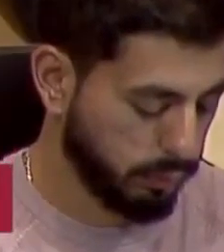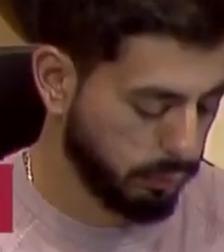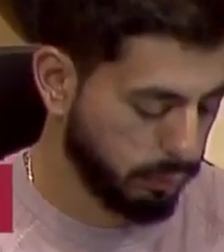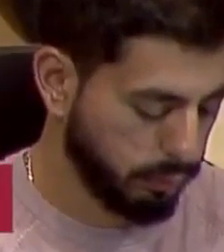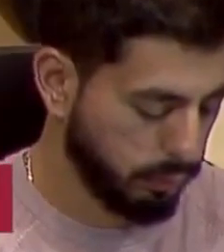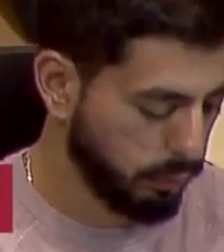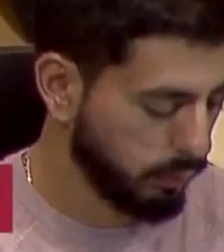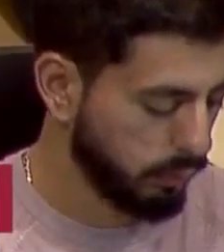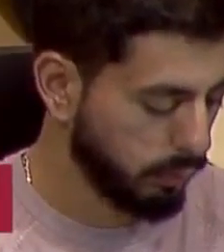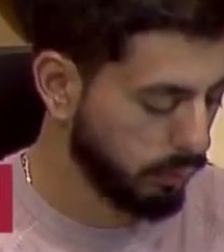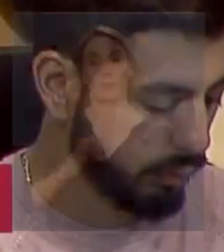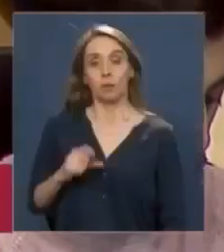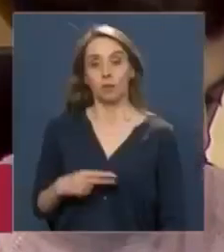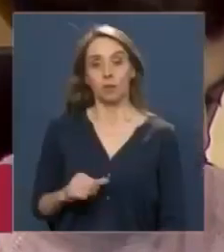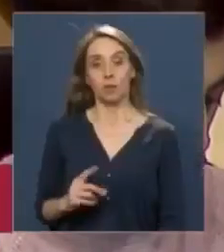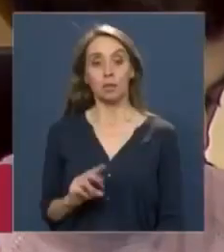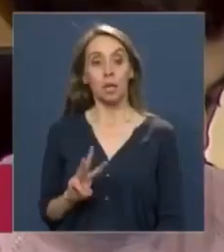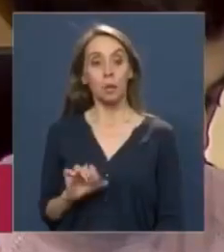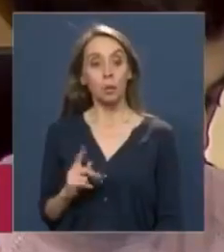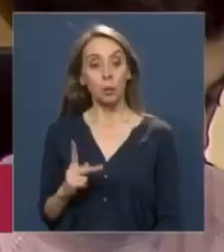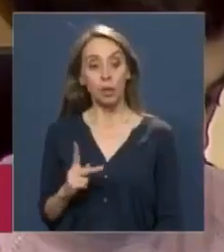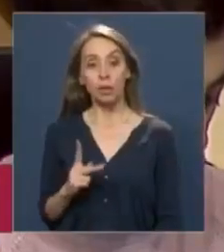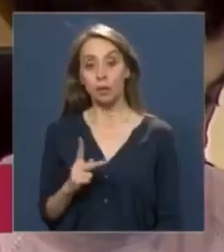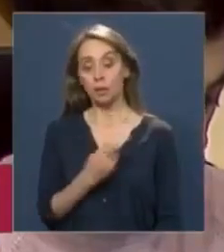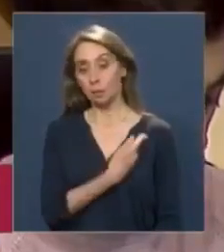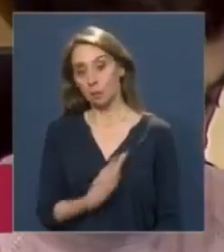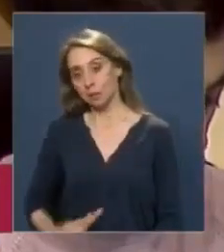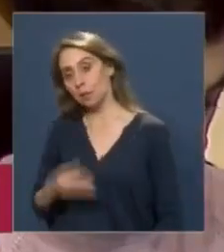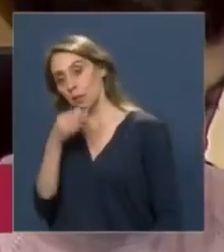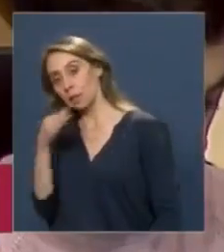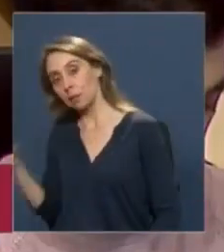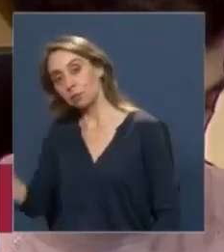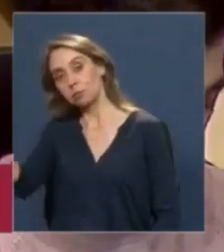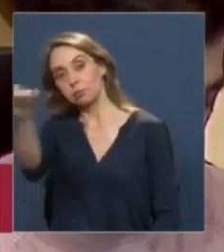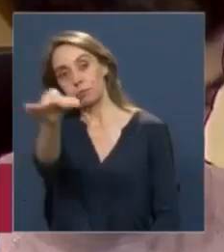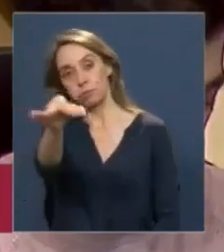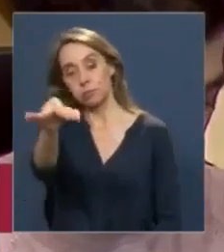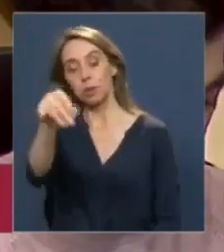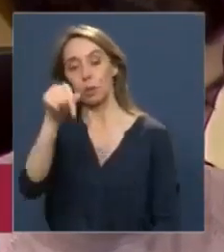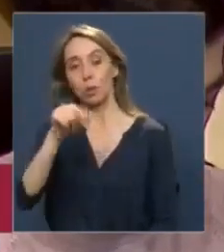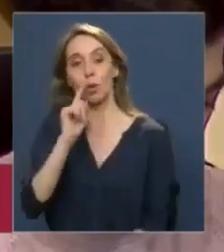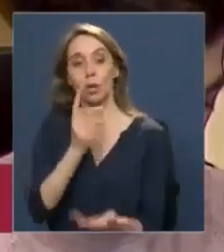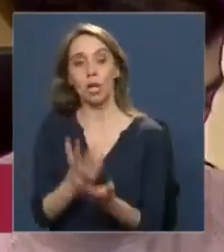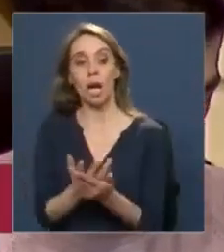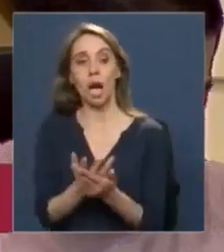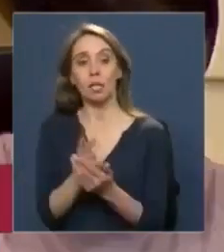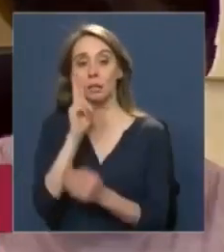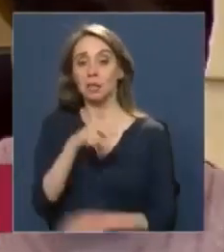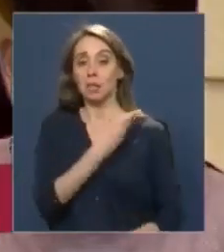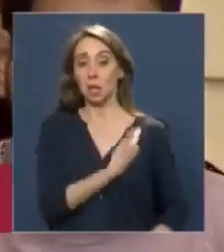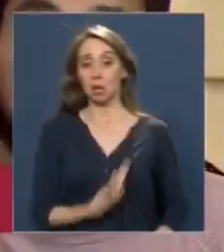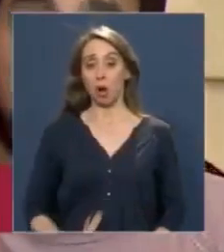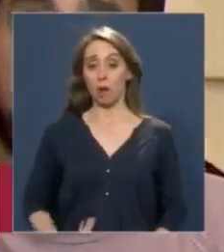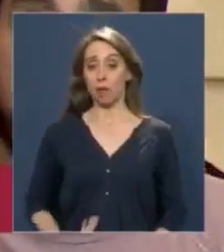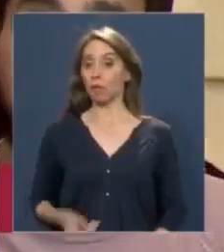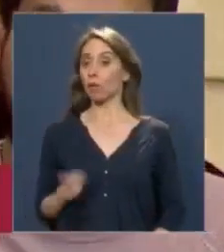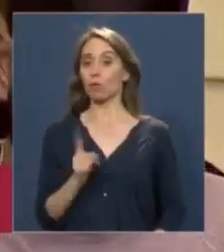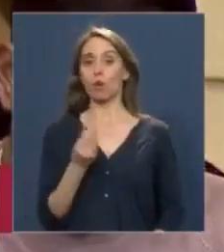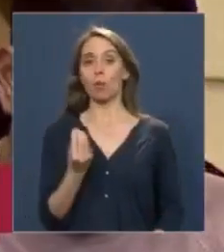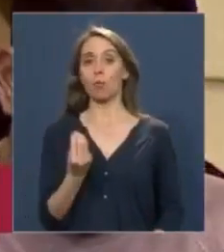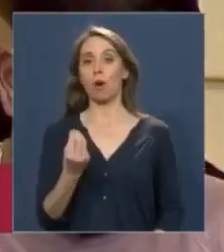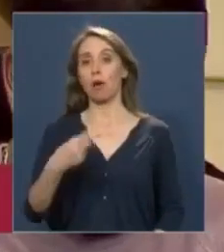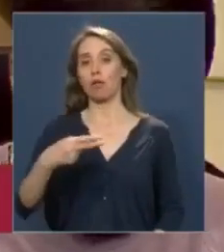Ministro Chadwick, por su intermedio, presidente, que hoy día tengamos un desgobierno no es una buena noticia para